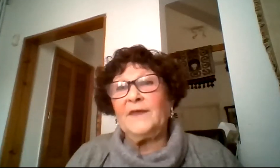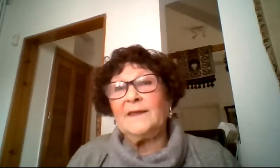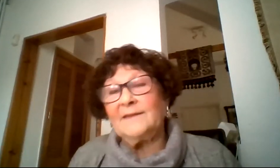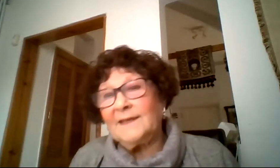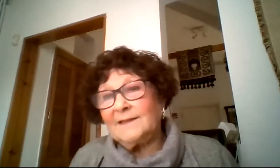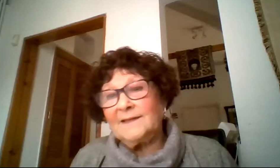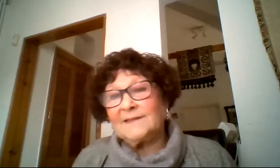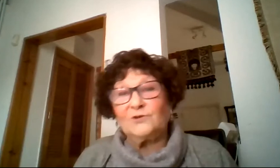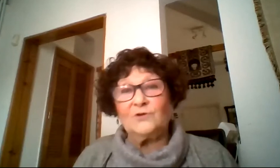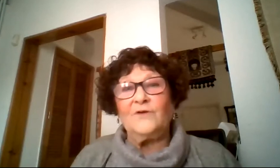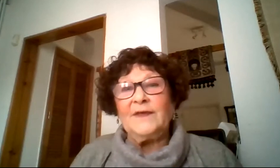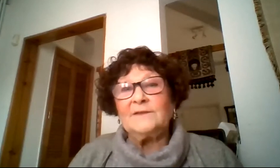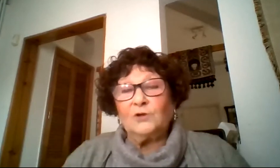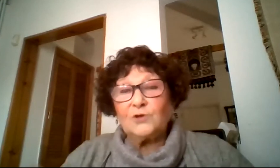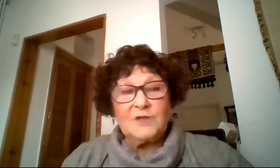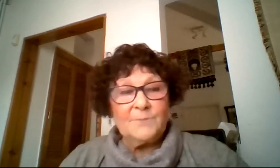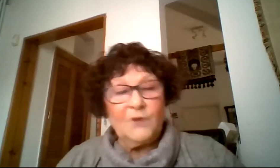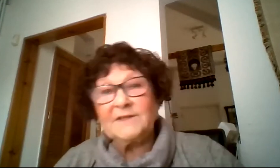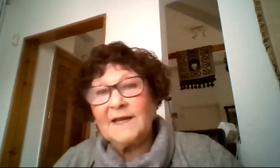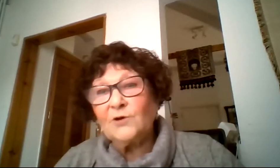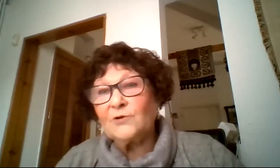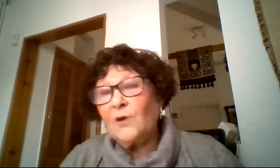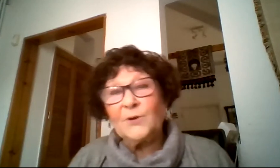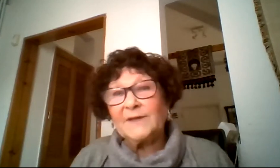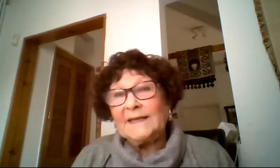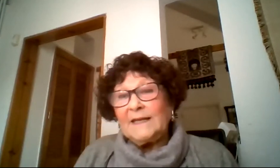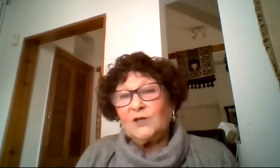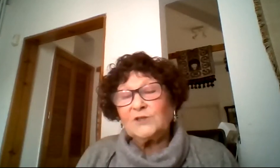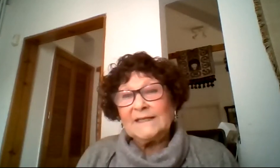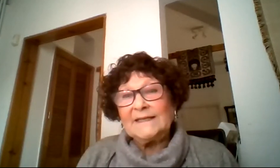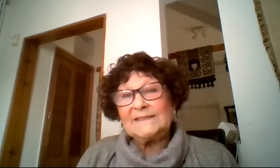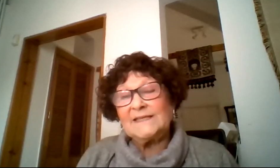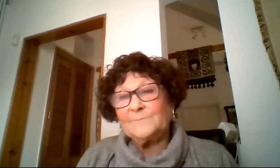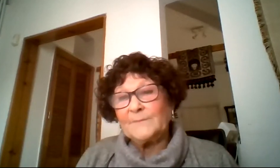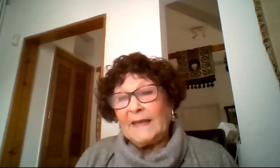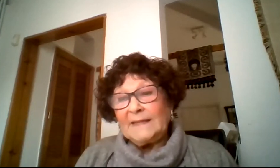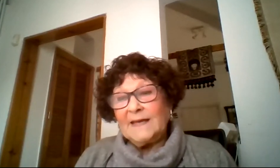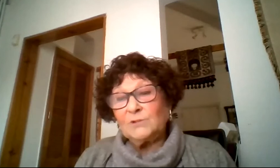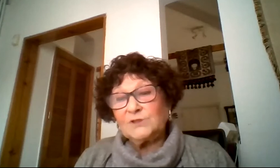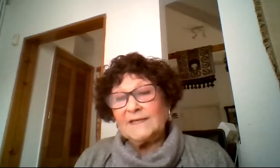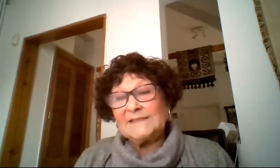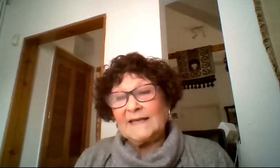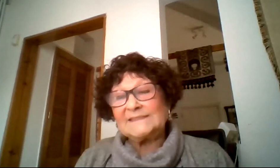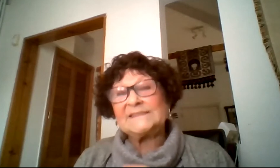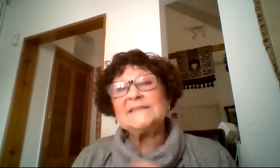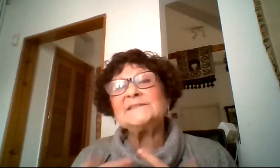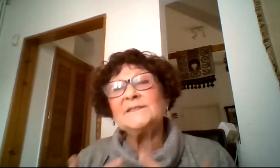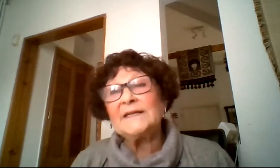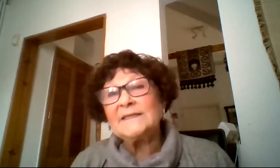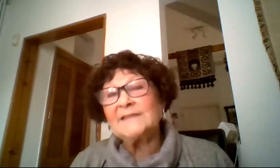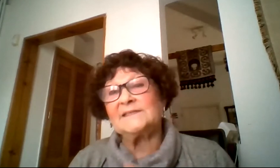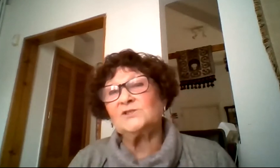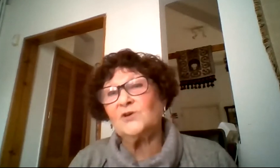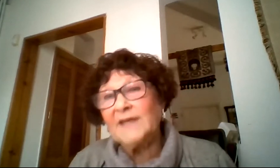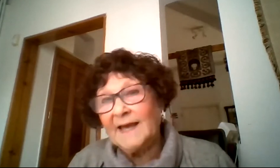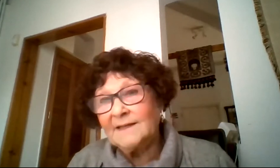o de trastornos, de otros tipos de trastornos, porque no tienen esa